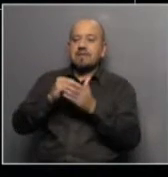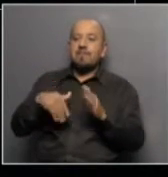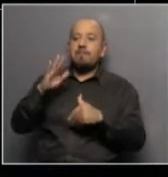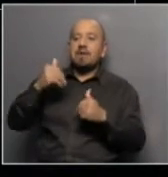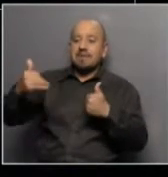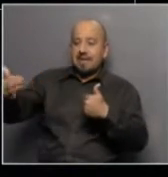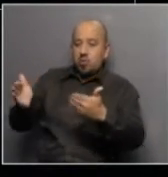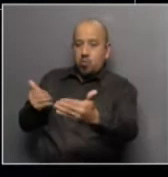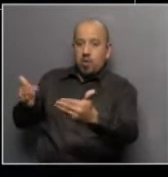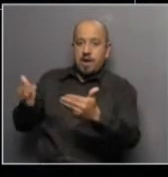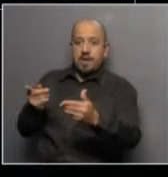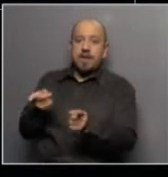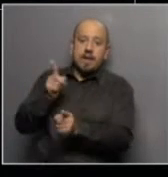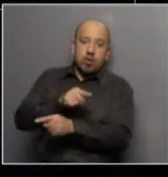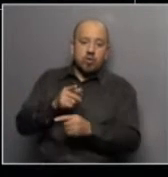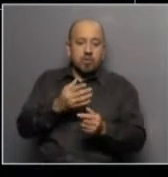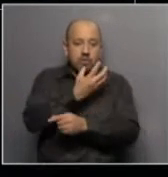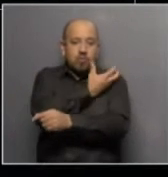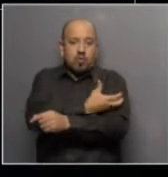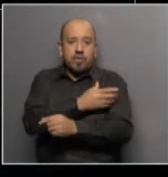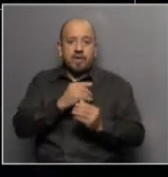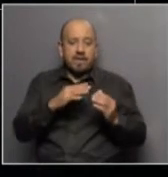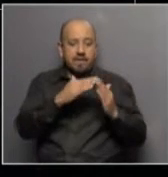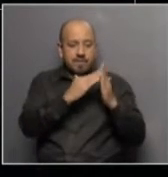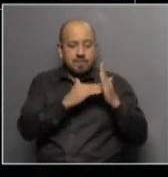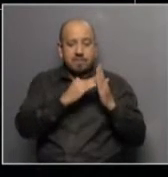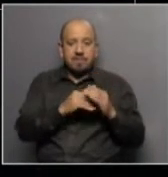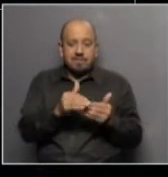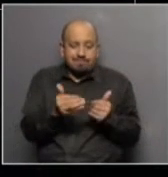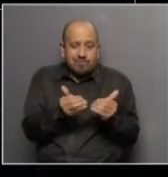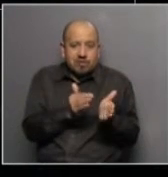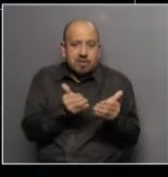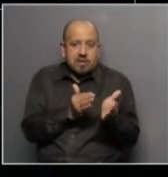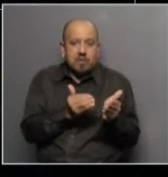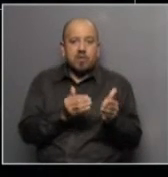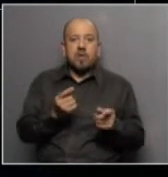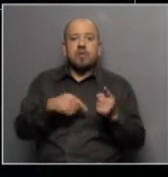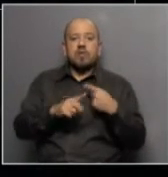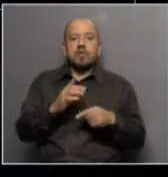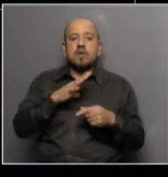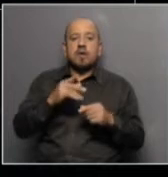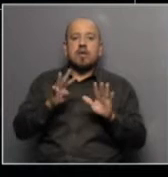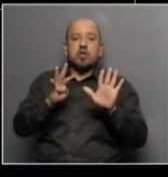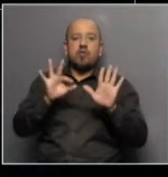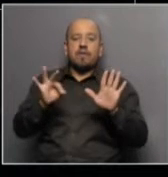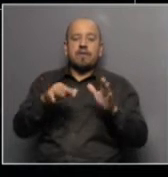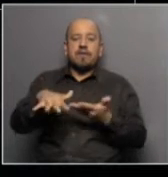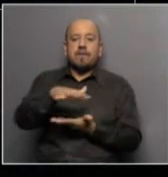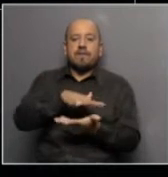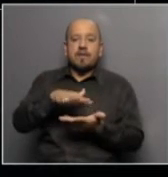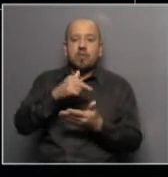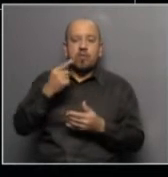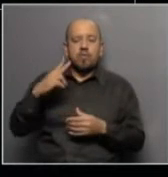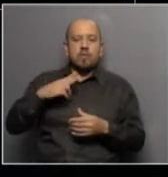asentamiento. Claramente el hacinamiento no es algo que esté en los barrios privados presentes. Como dijimos en el arranque, hay 90 barrios privados en